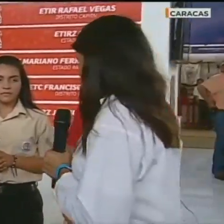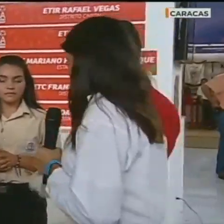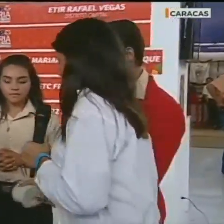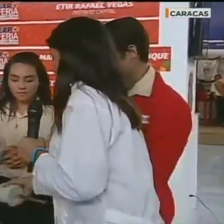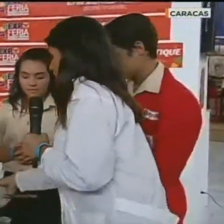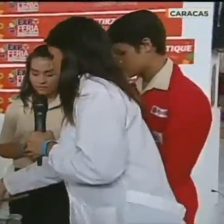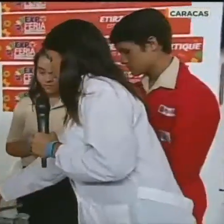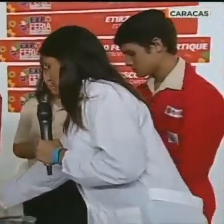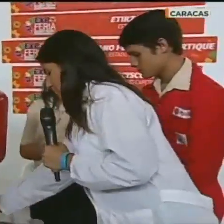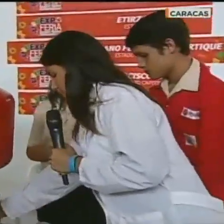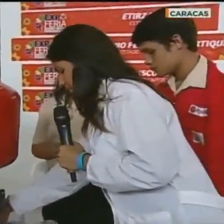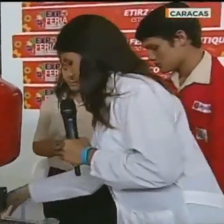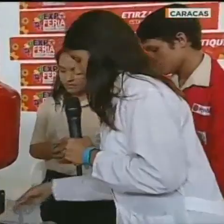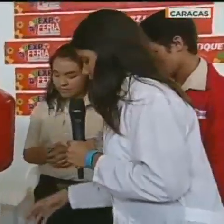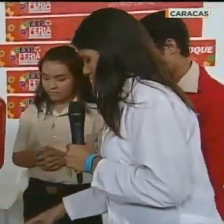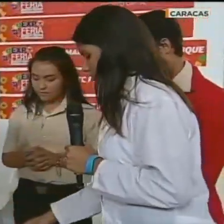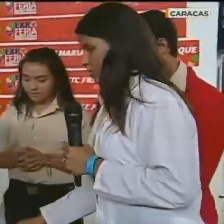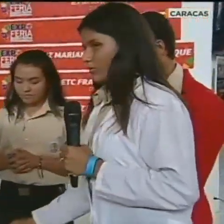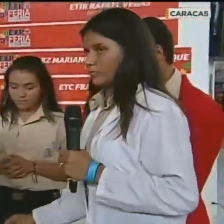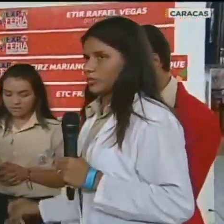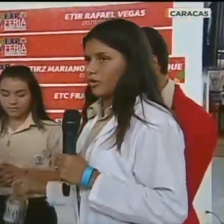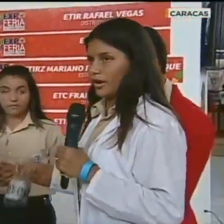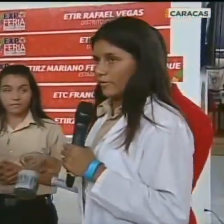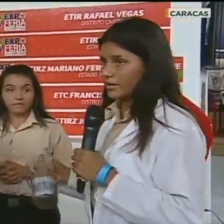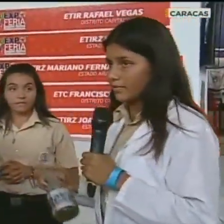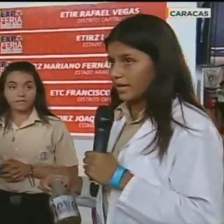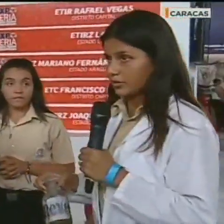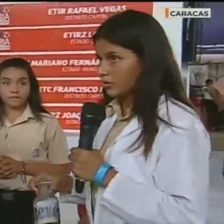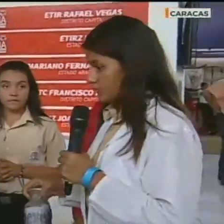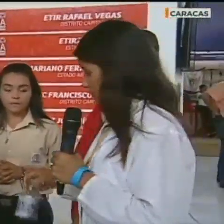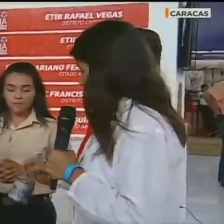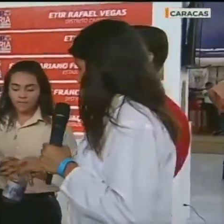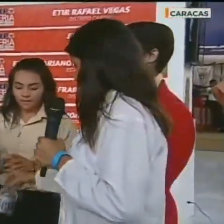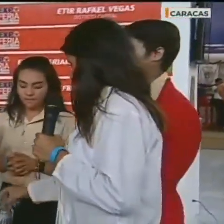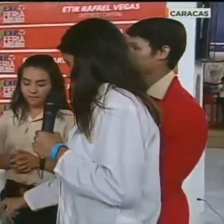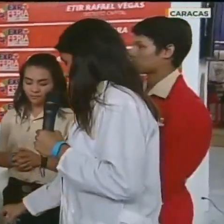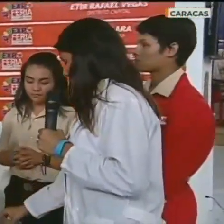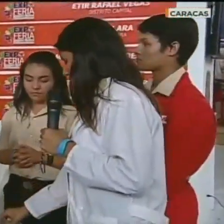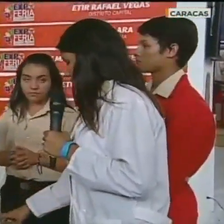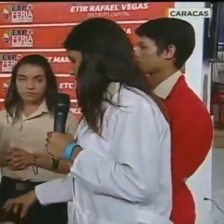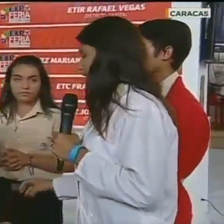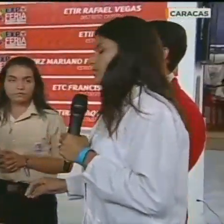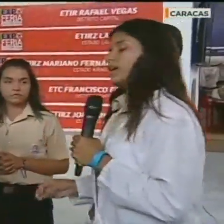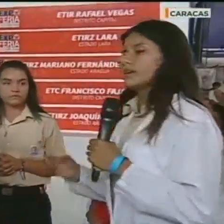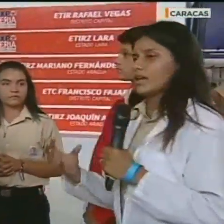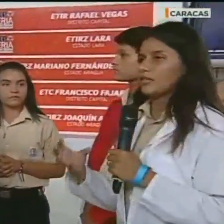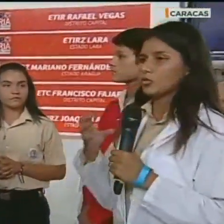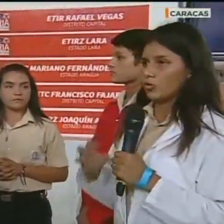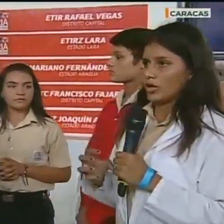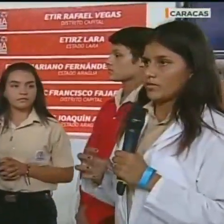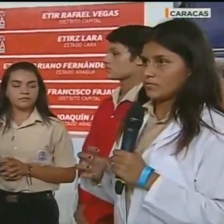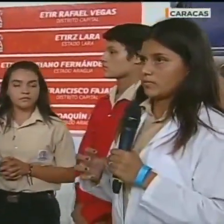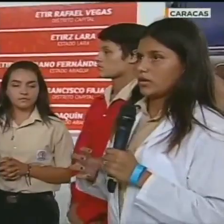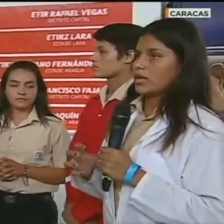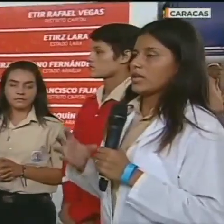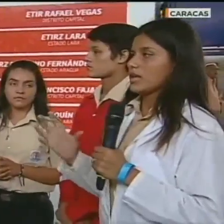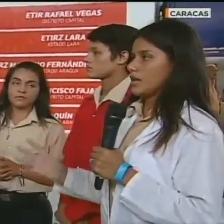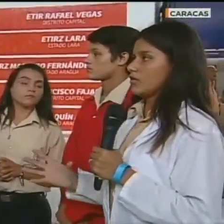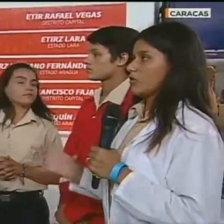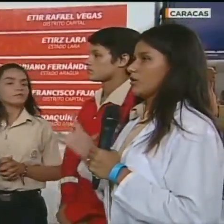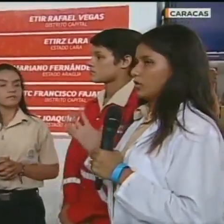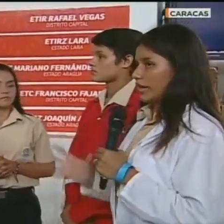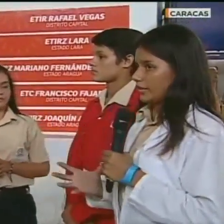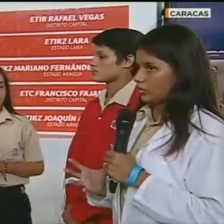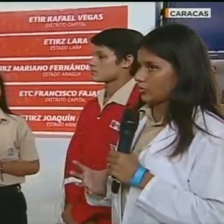¿Por qué? Porque al revestirla con el revestimiento, ella hace que dure,